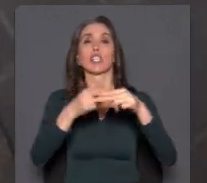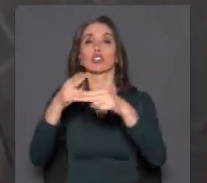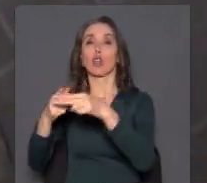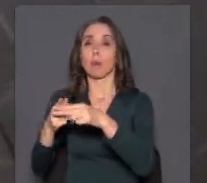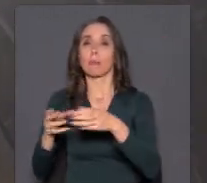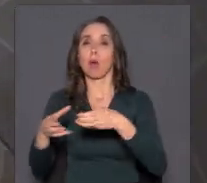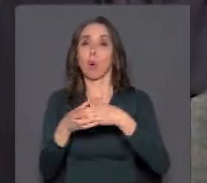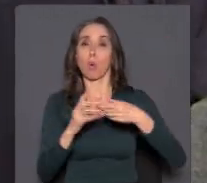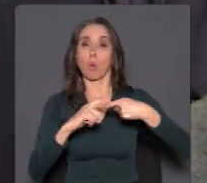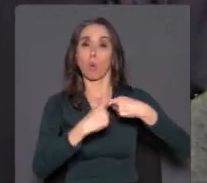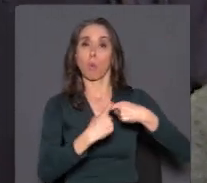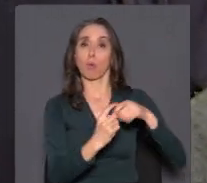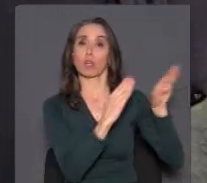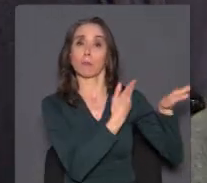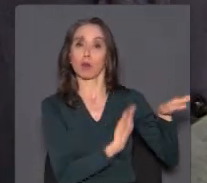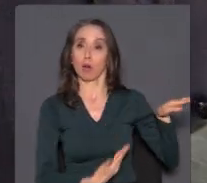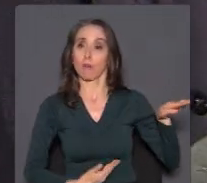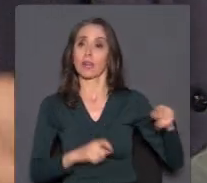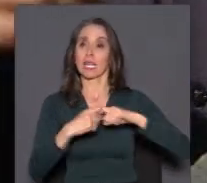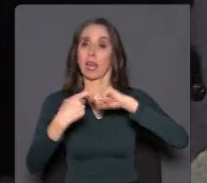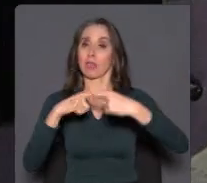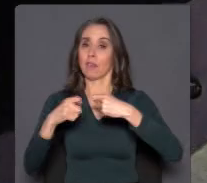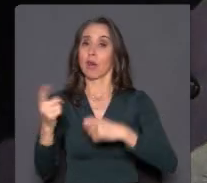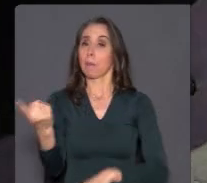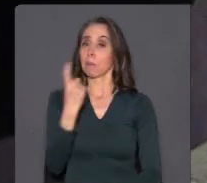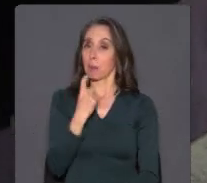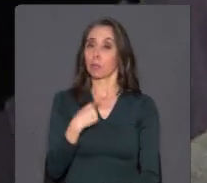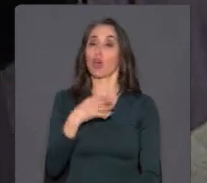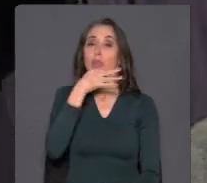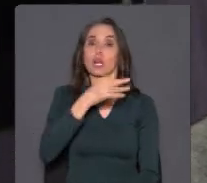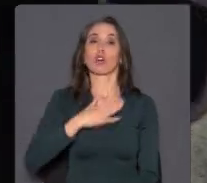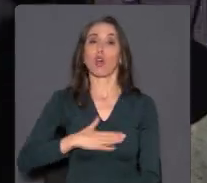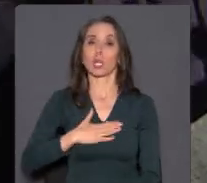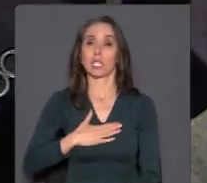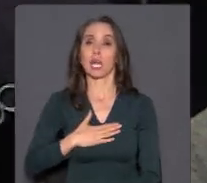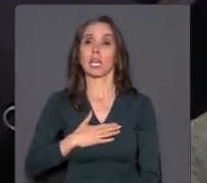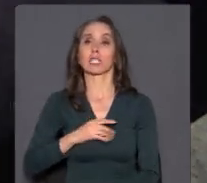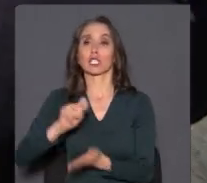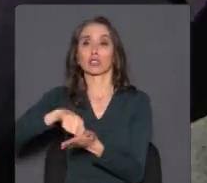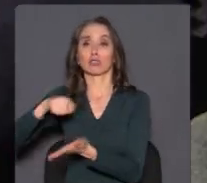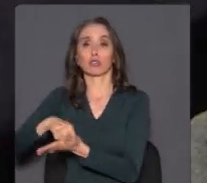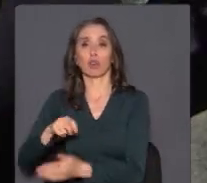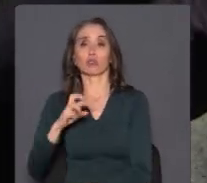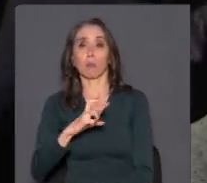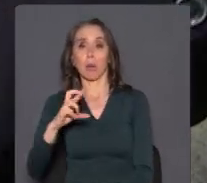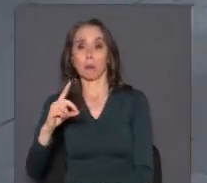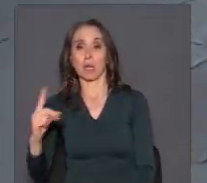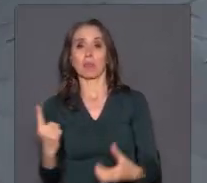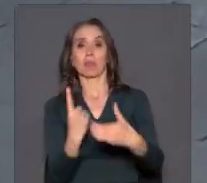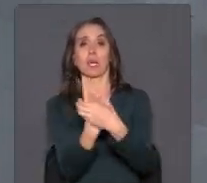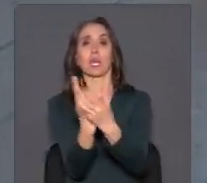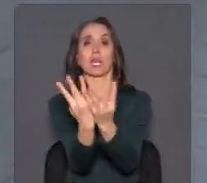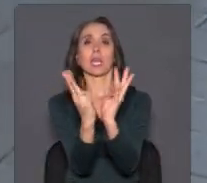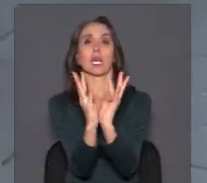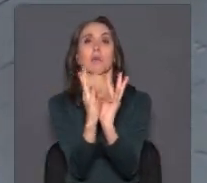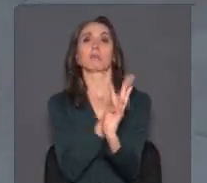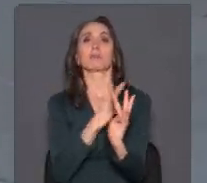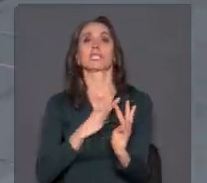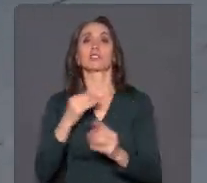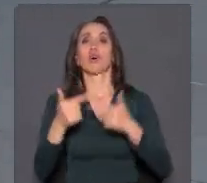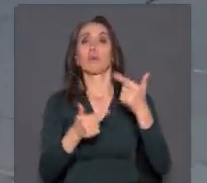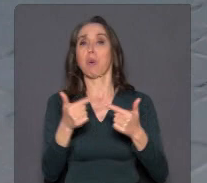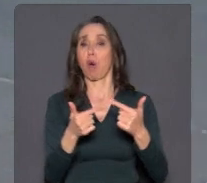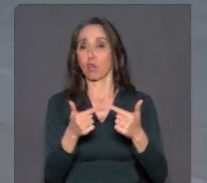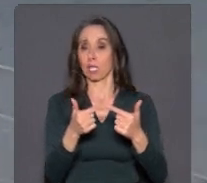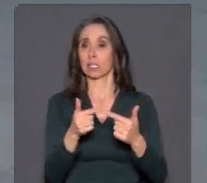coaliciones oficialistas. Se me hizo una pregunta y yo expresé el deseo de tener algún militante de nuestras filas dentro del comité político. Es la aspiración